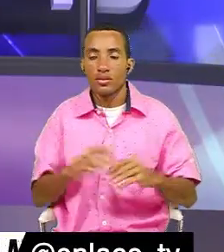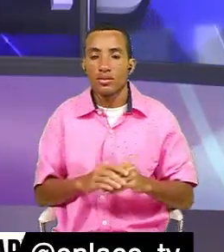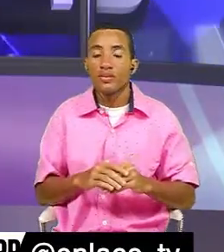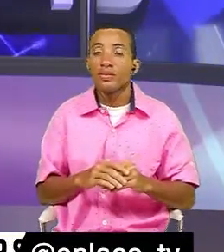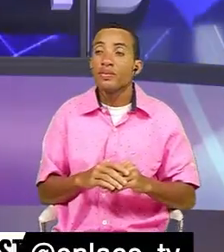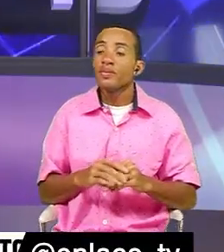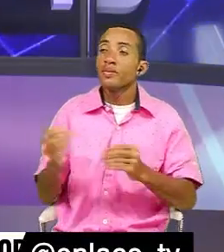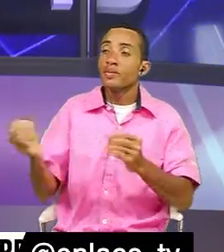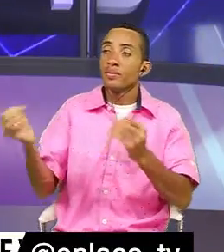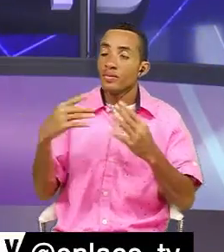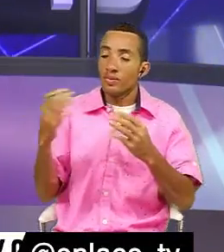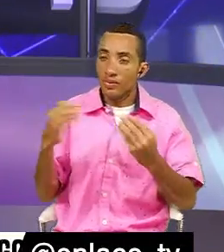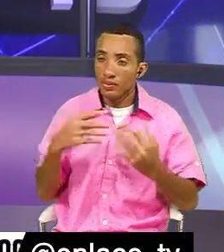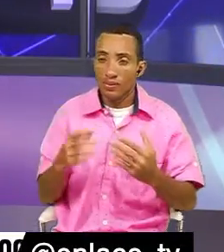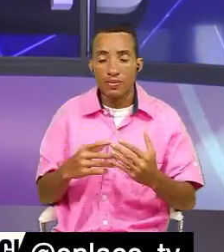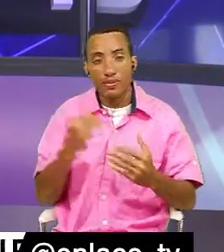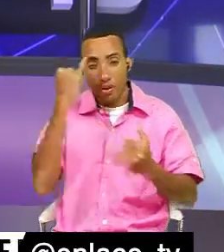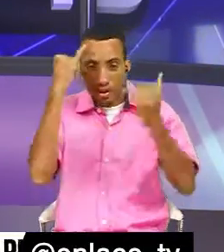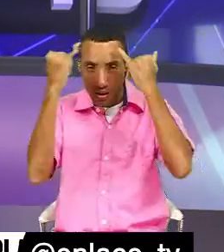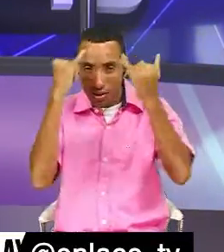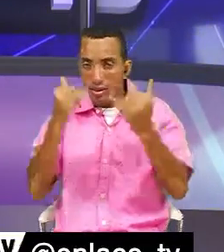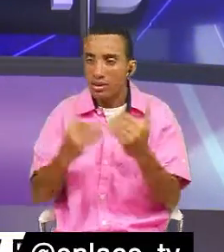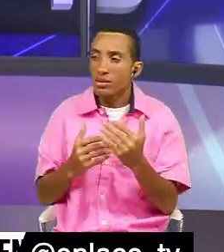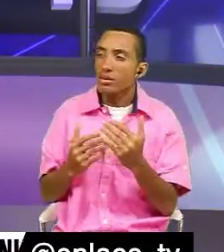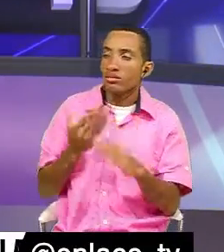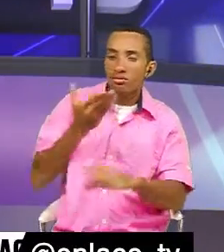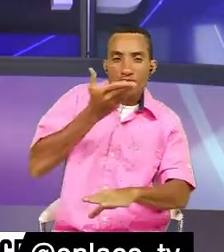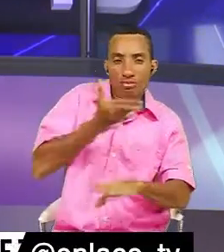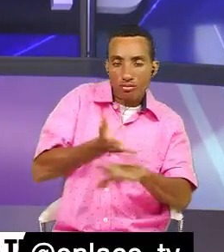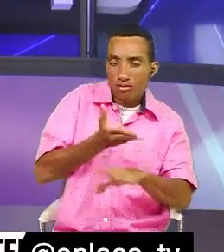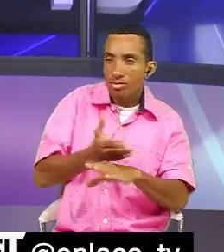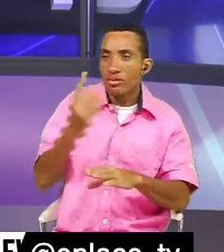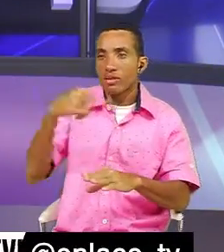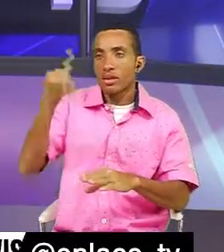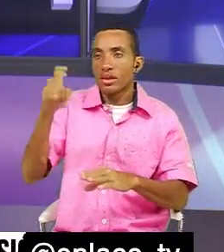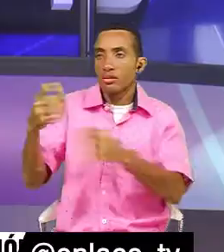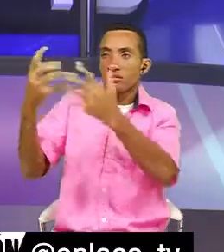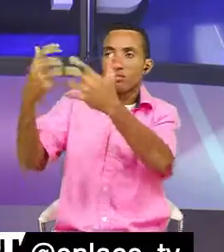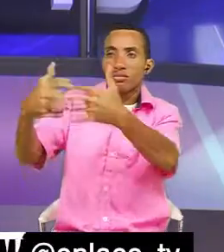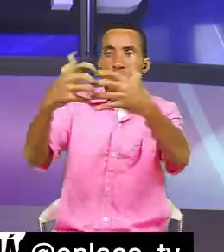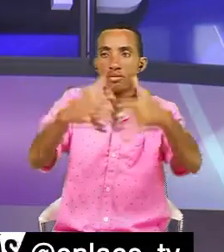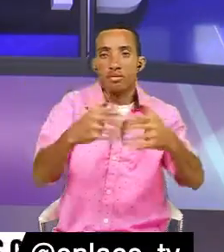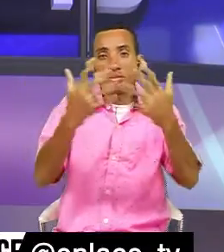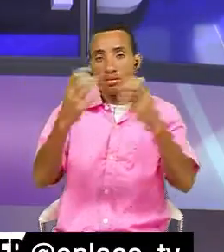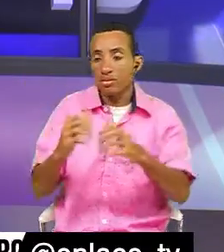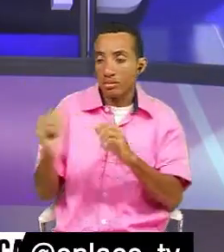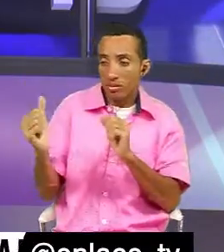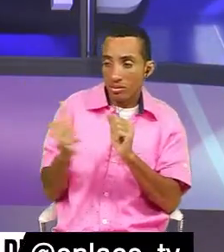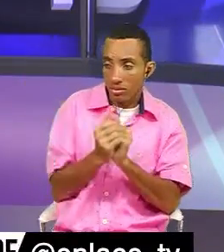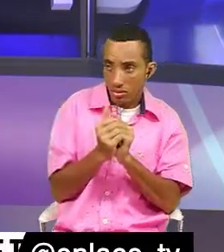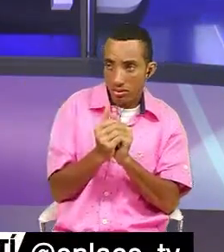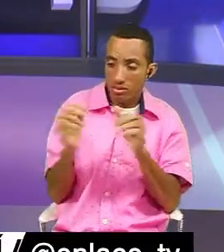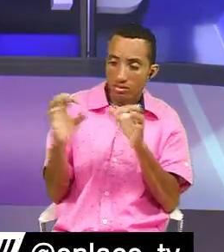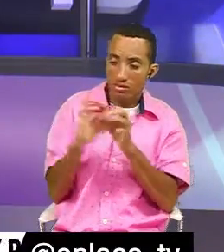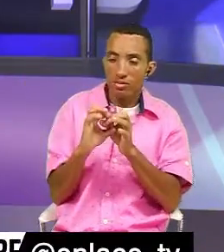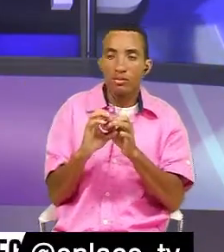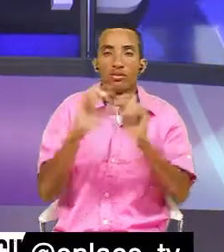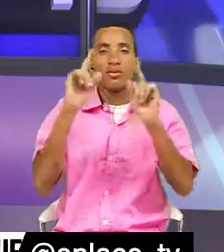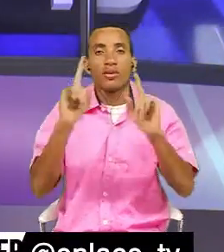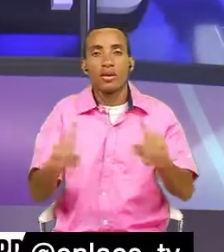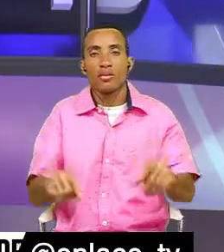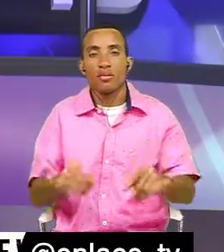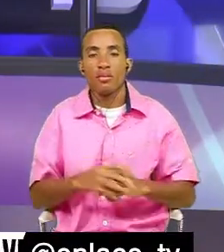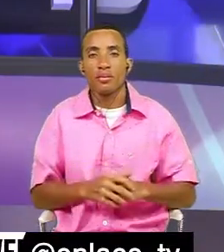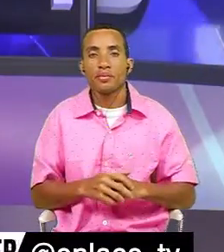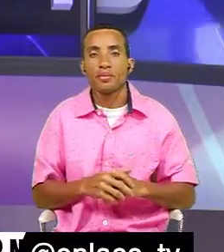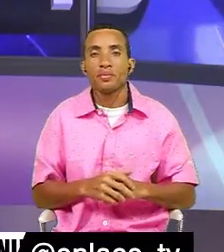16 propuestas de empresas interesadas en convertirse en cesionario de la participación